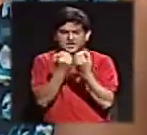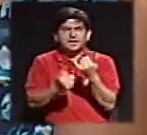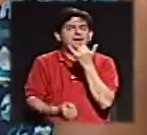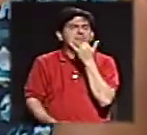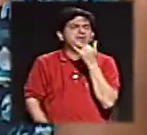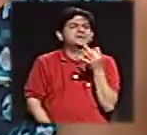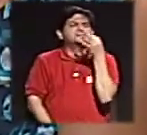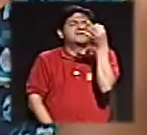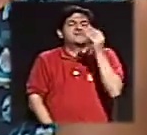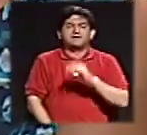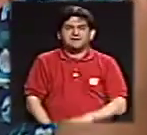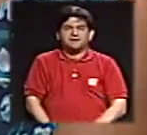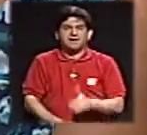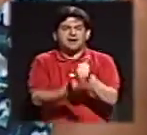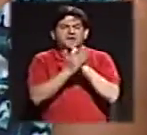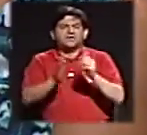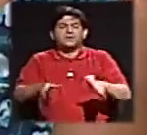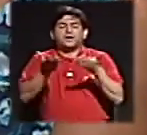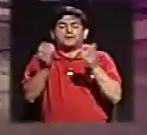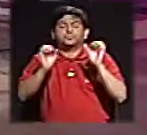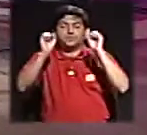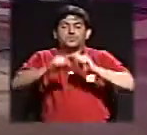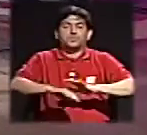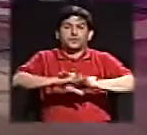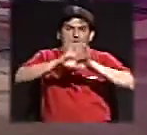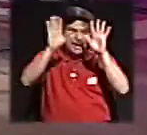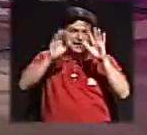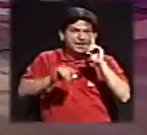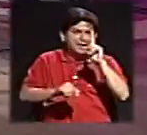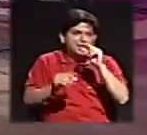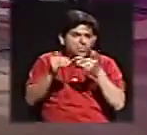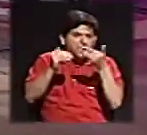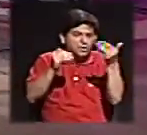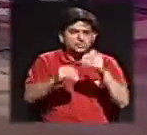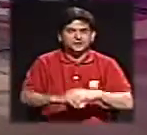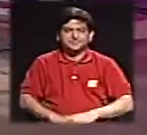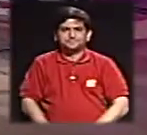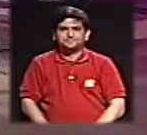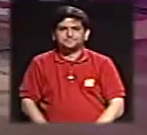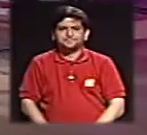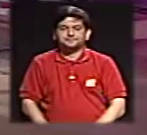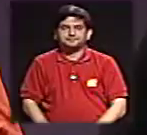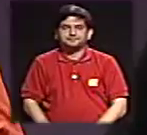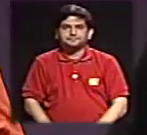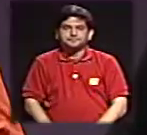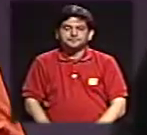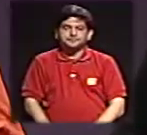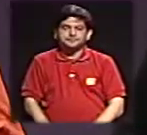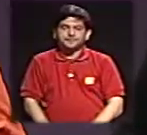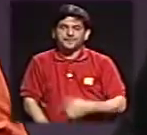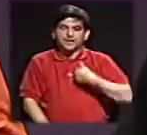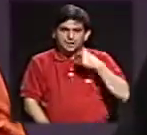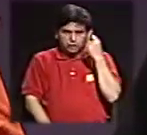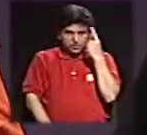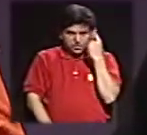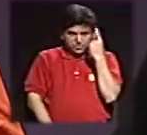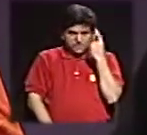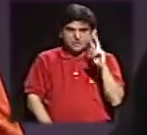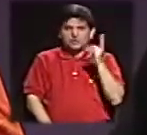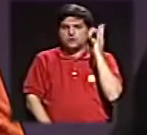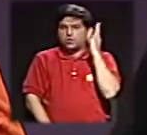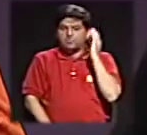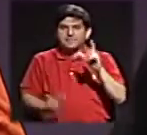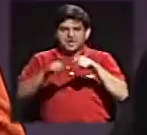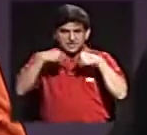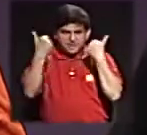podría pasar? ¿En qué nos podría ayudar esto? Podría aclararle una claro, cuestioncita solamente. Es que, bueno, lo que yo entiendo es que las compañeras